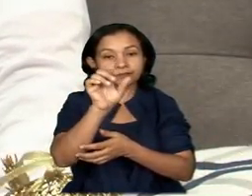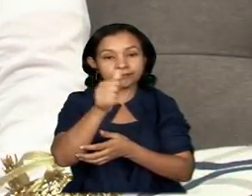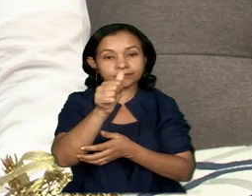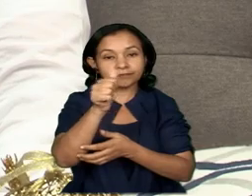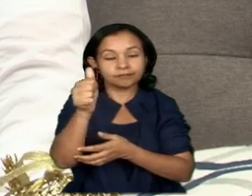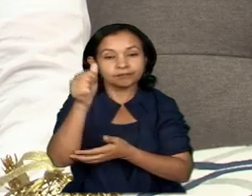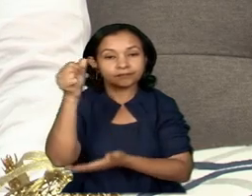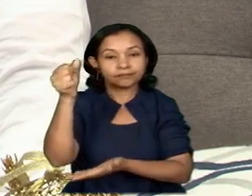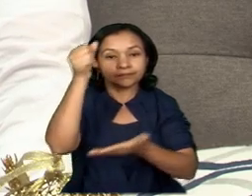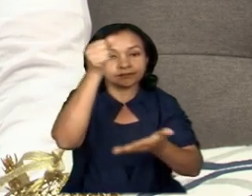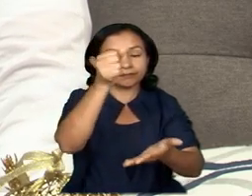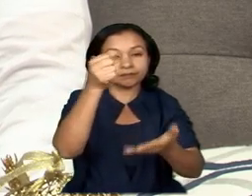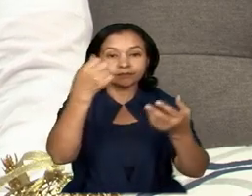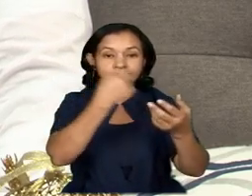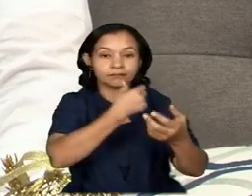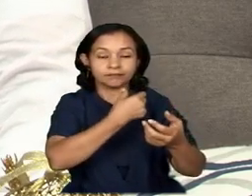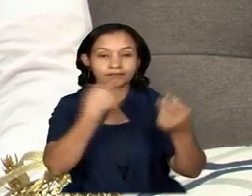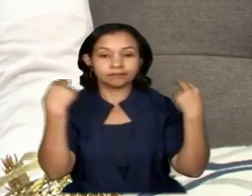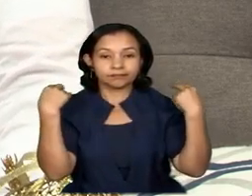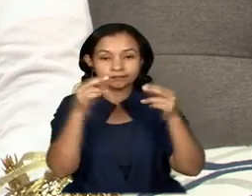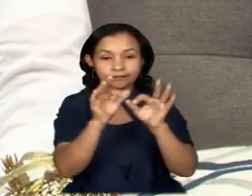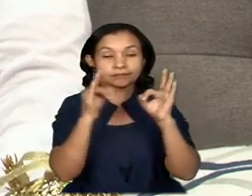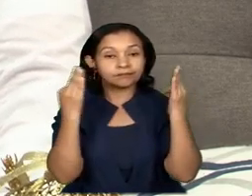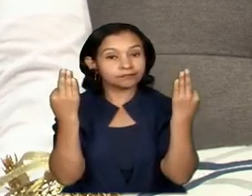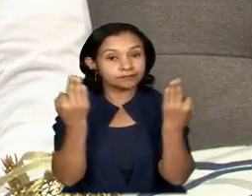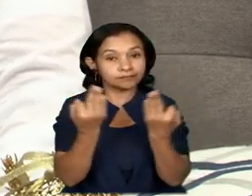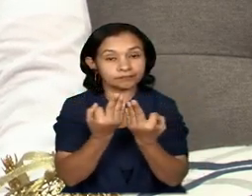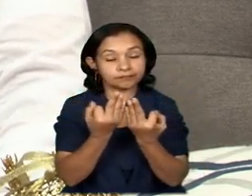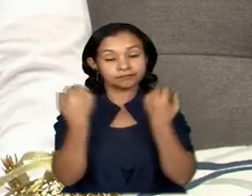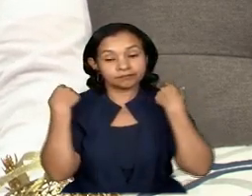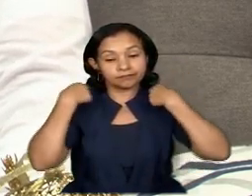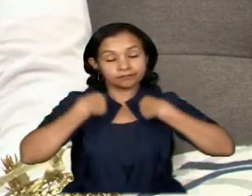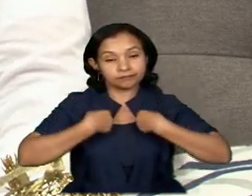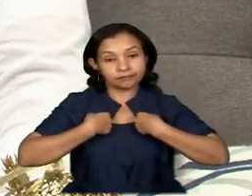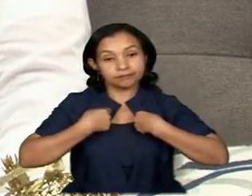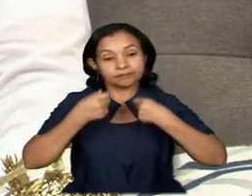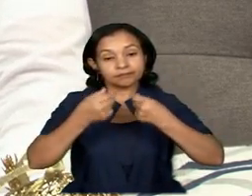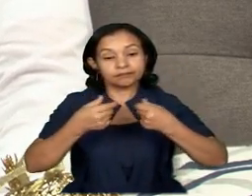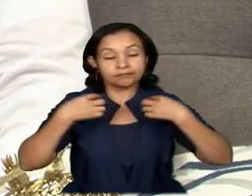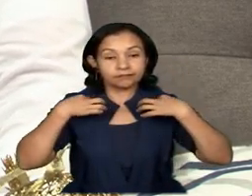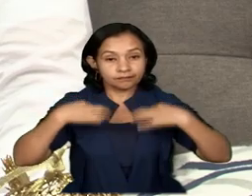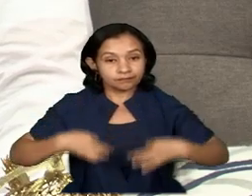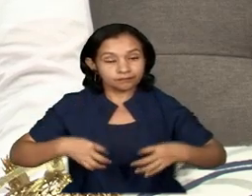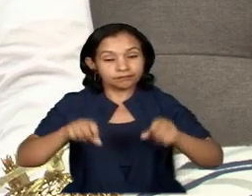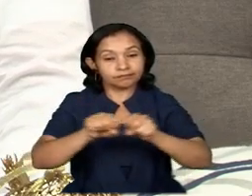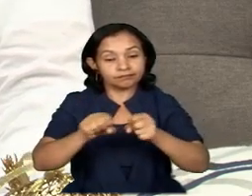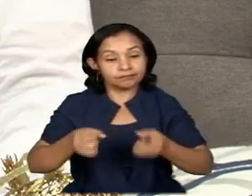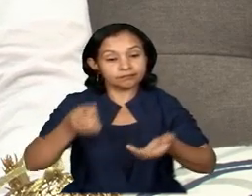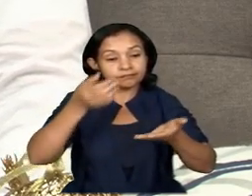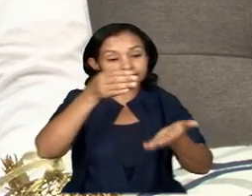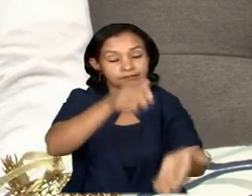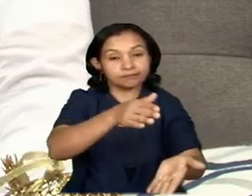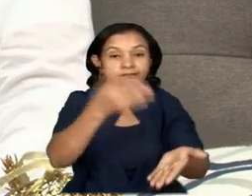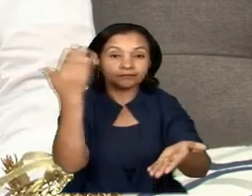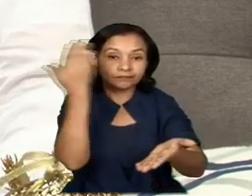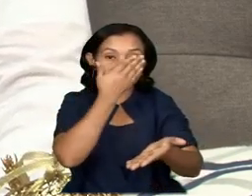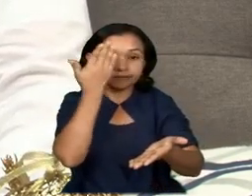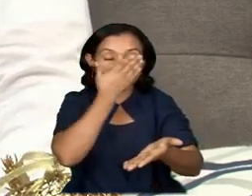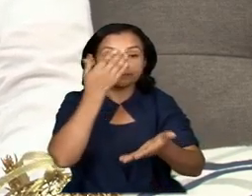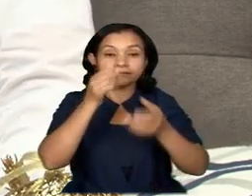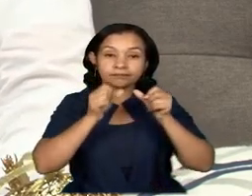755.166 paquetes escolares a familias que lo requieren como acompañamiento a su protagonismo de integrarse al sistema educativo,